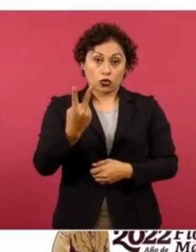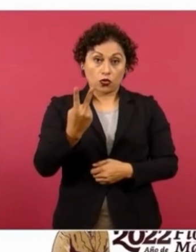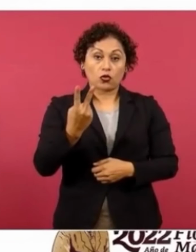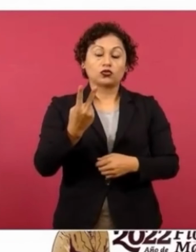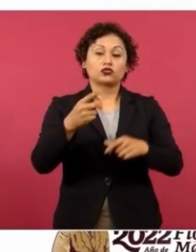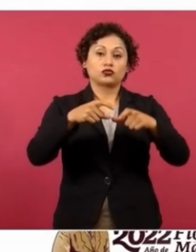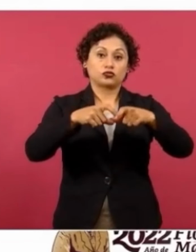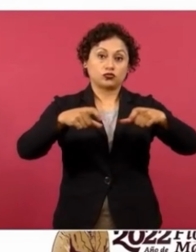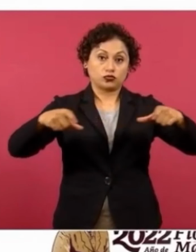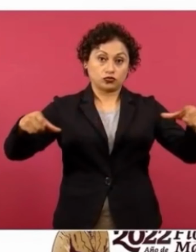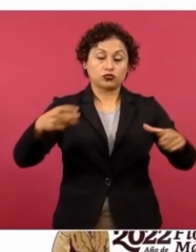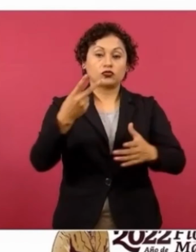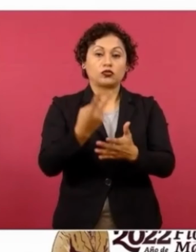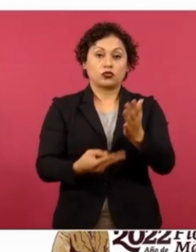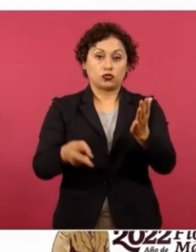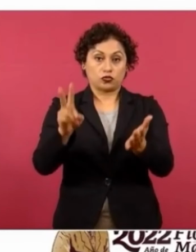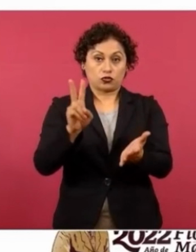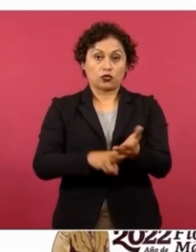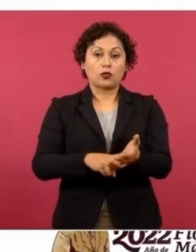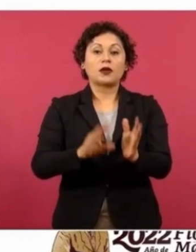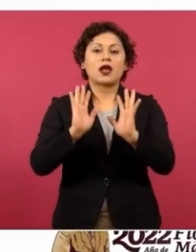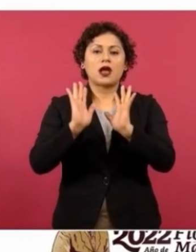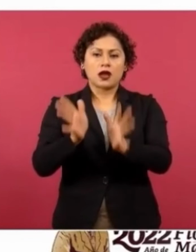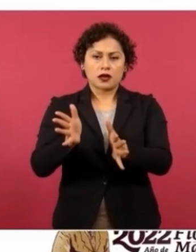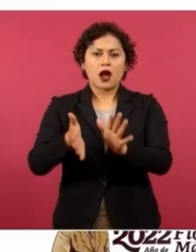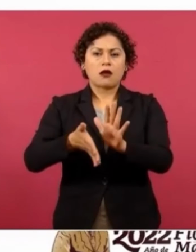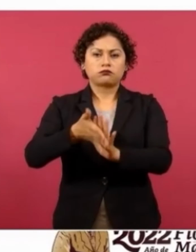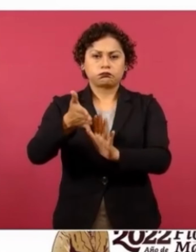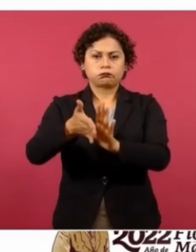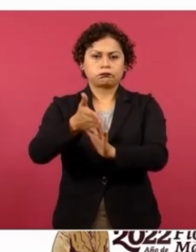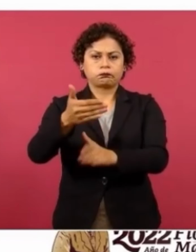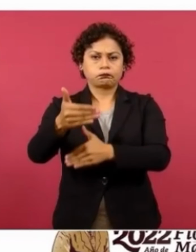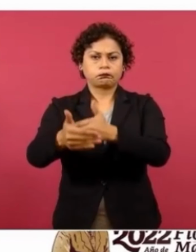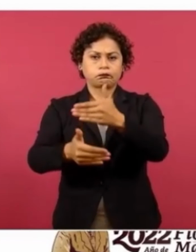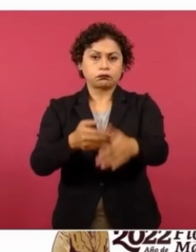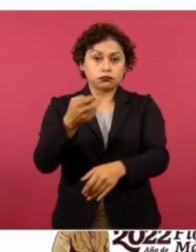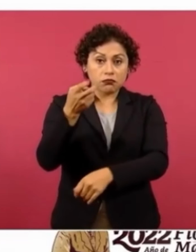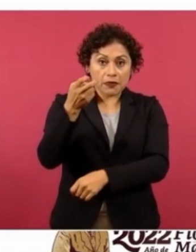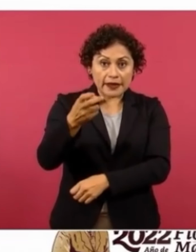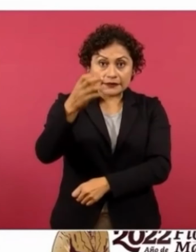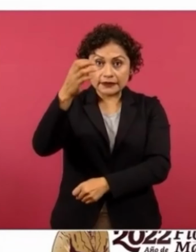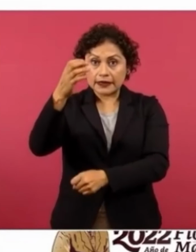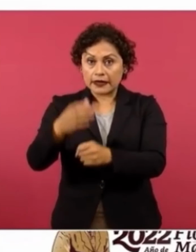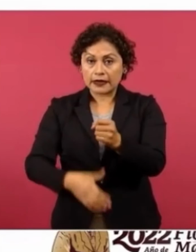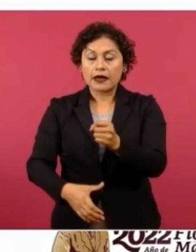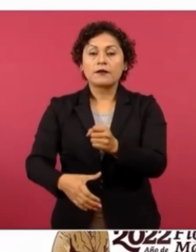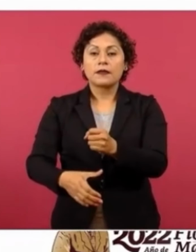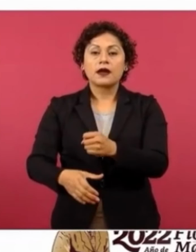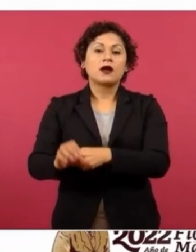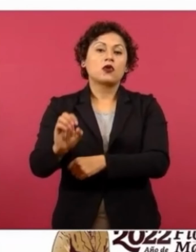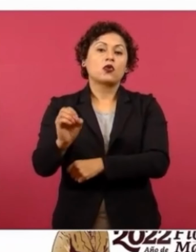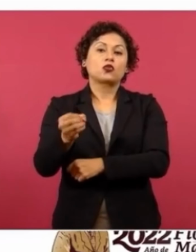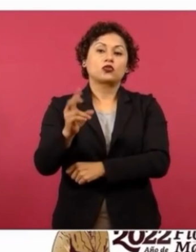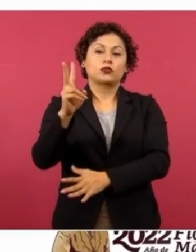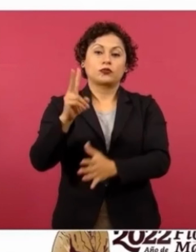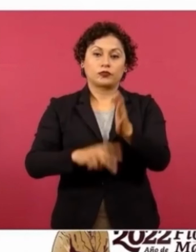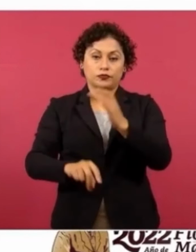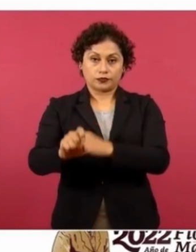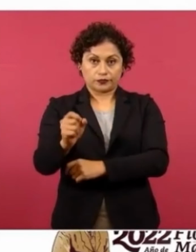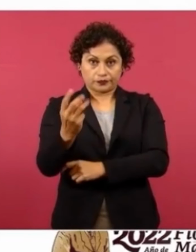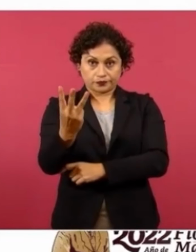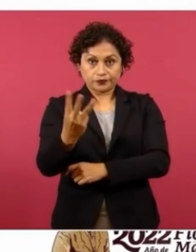y hay un avance importante y esta fecha de terminación es en octubre del